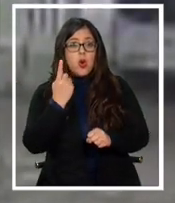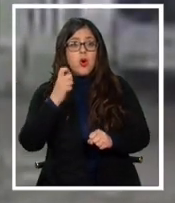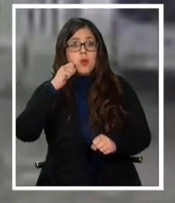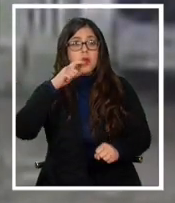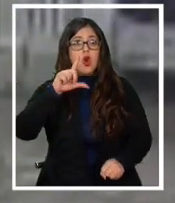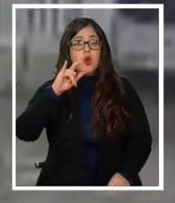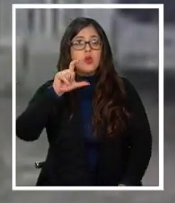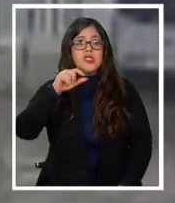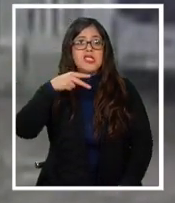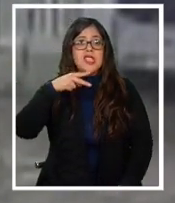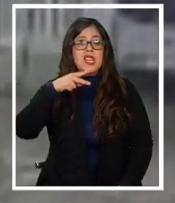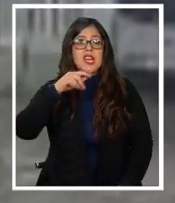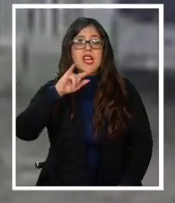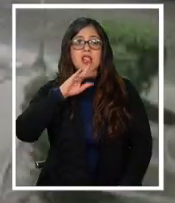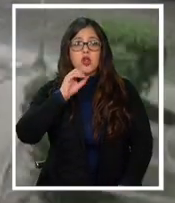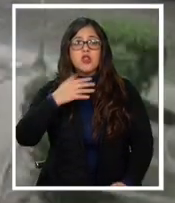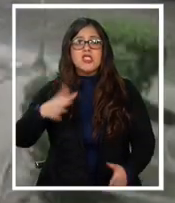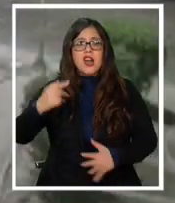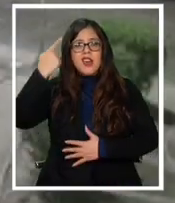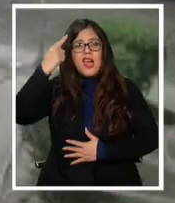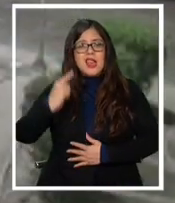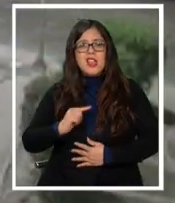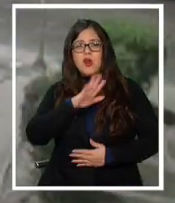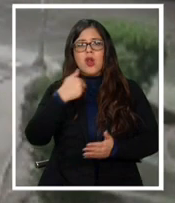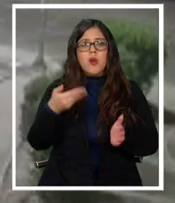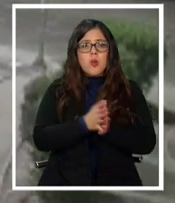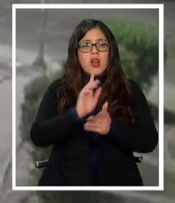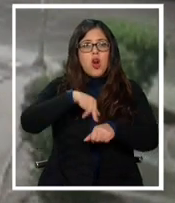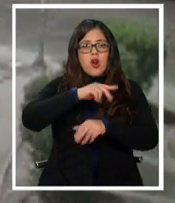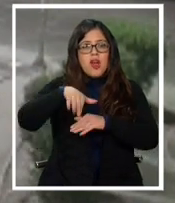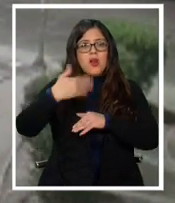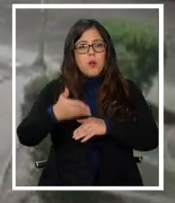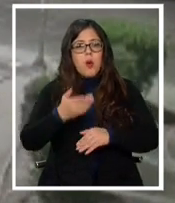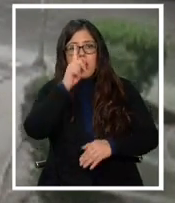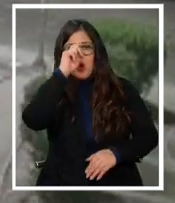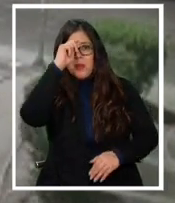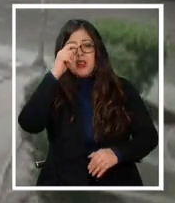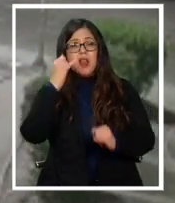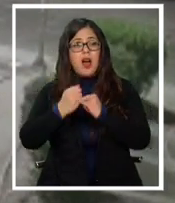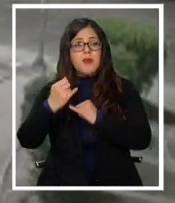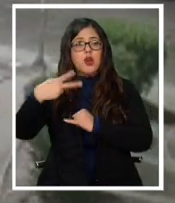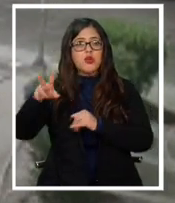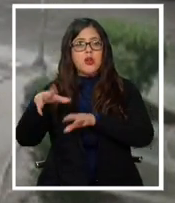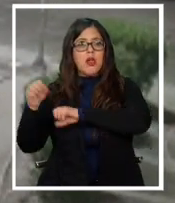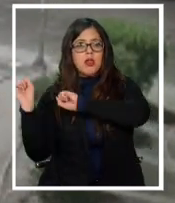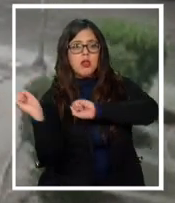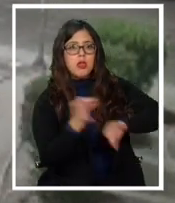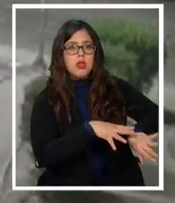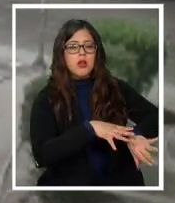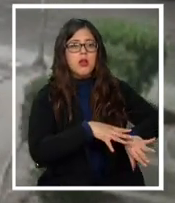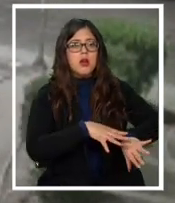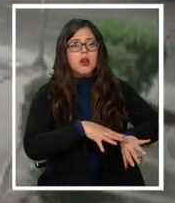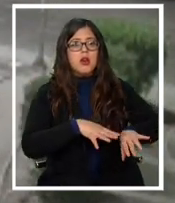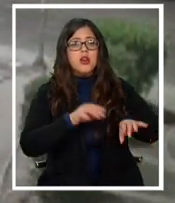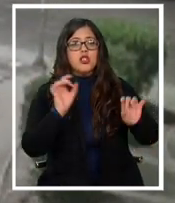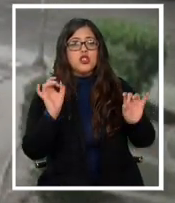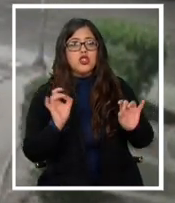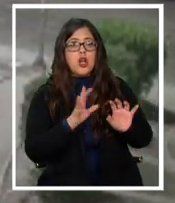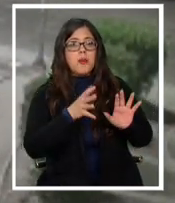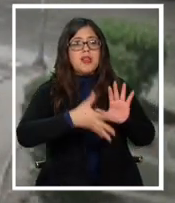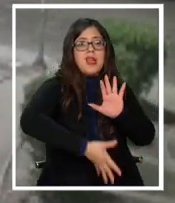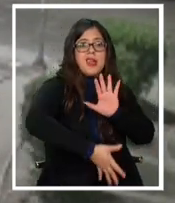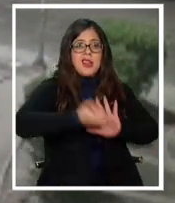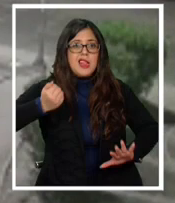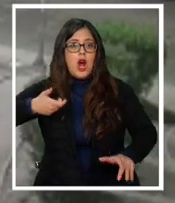El Luchito, resulta herido a bala y muere horas después en un hospital. Sus amigos lo dejaron agonizando, solo le quitaron el arma